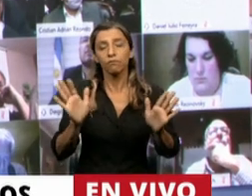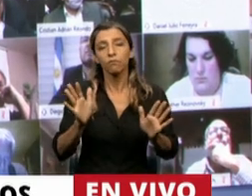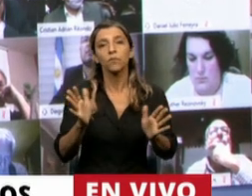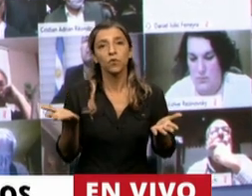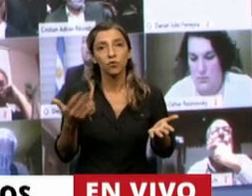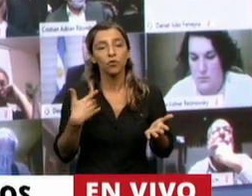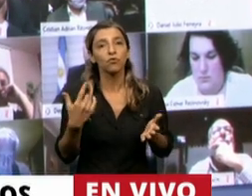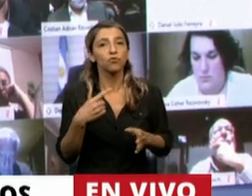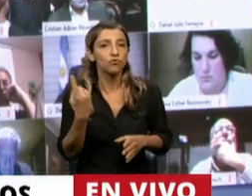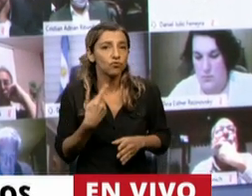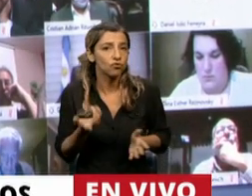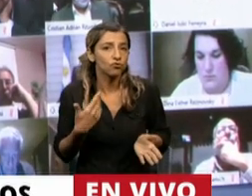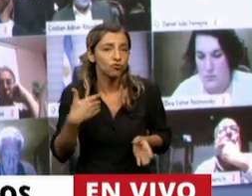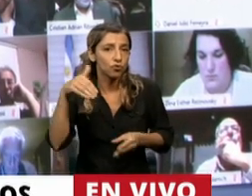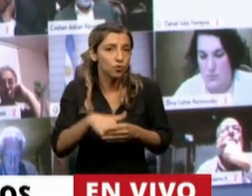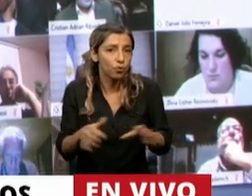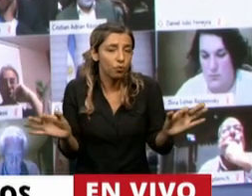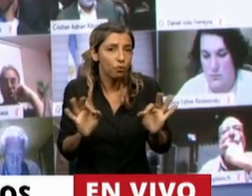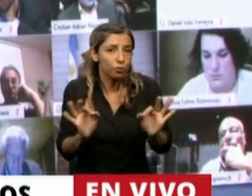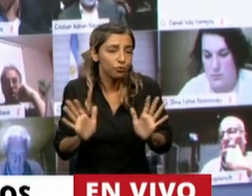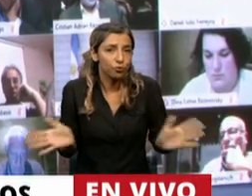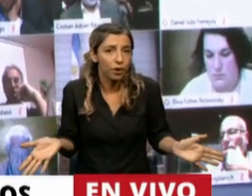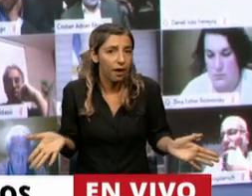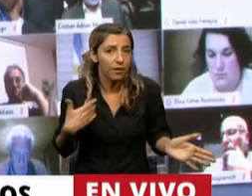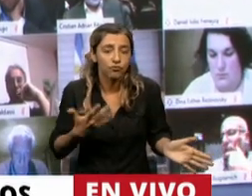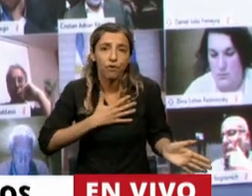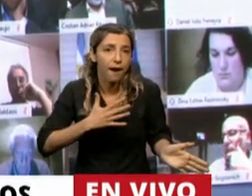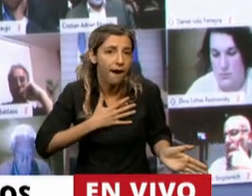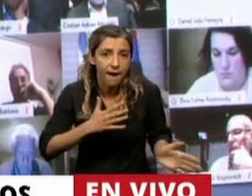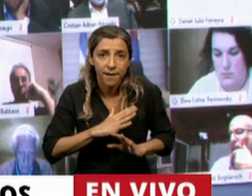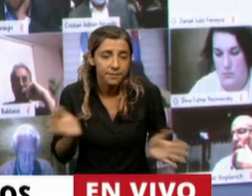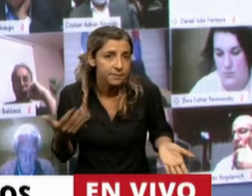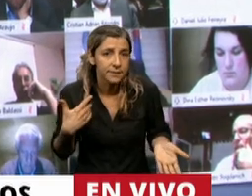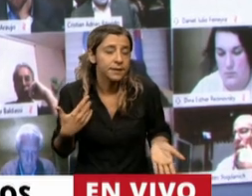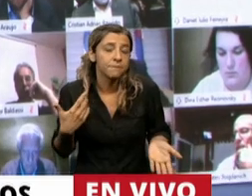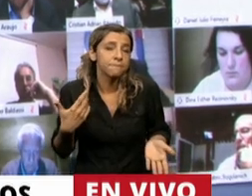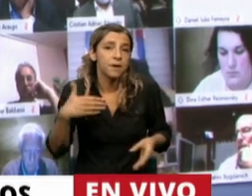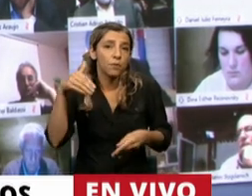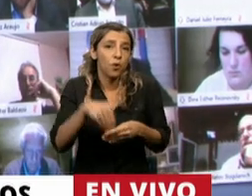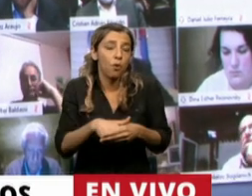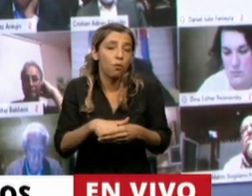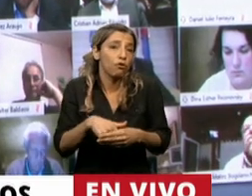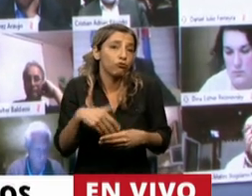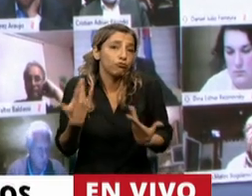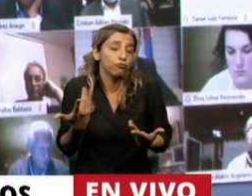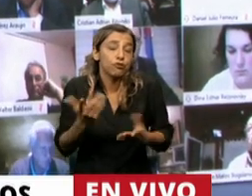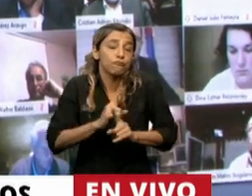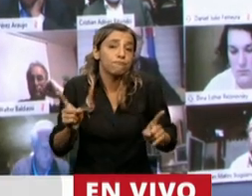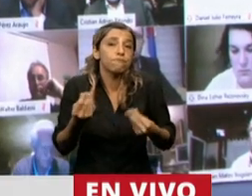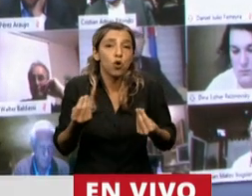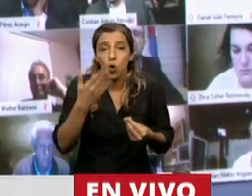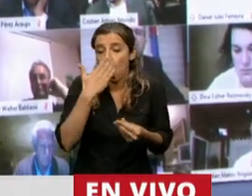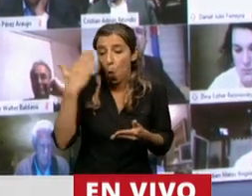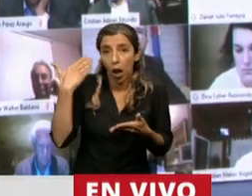en particular Entonces no lo voy a votar al proyecto y lamento muchísimo no votarlo por el desorden que se armó a último